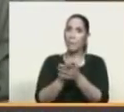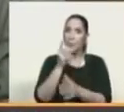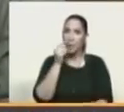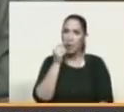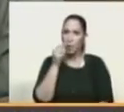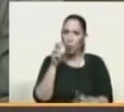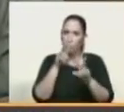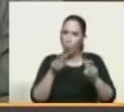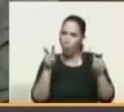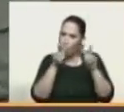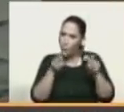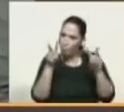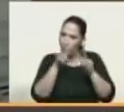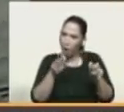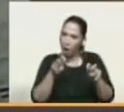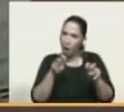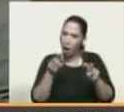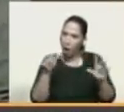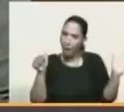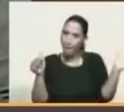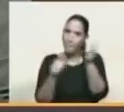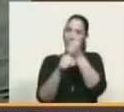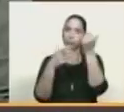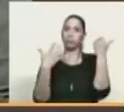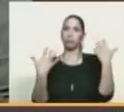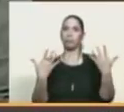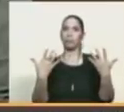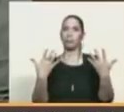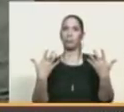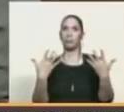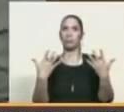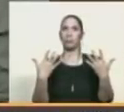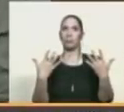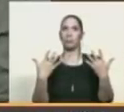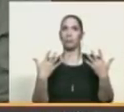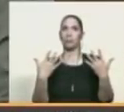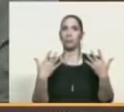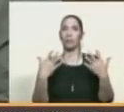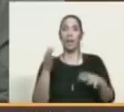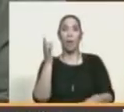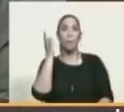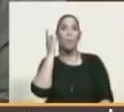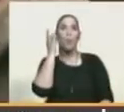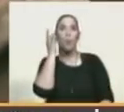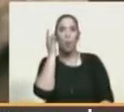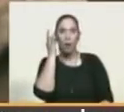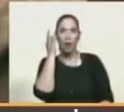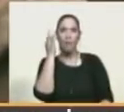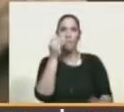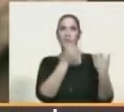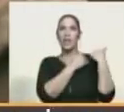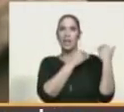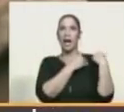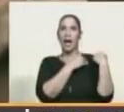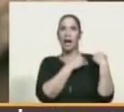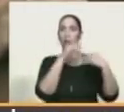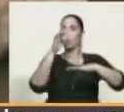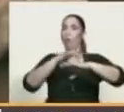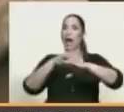jorungar, se dan cuenta que la fiscal no quería tocar a nadie.